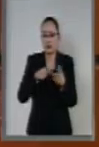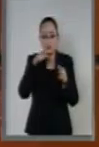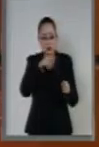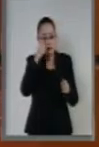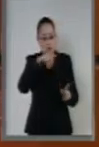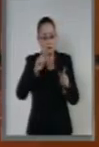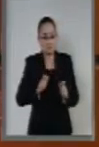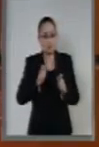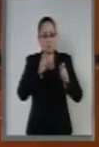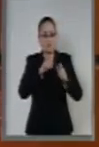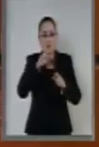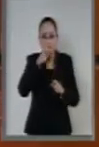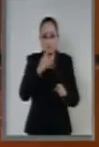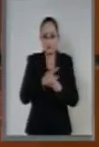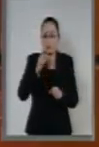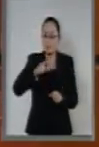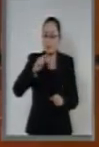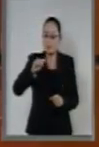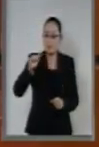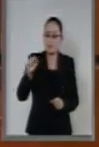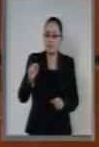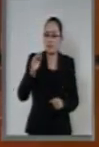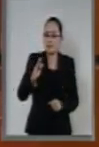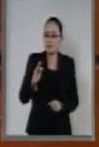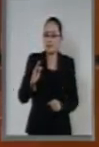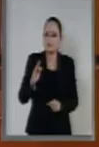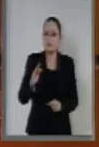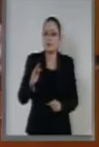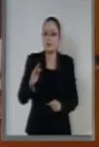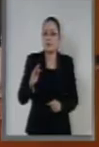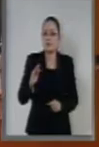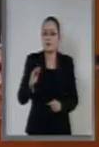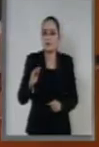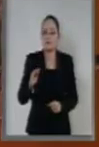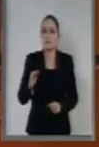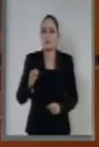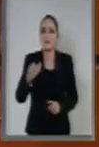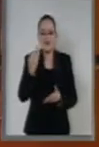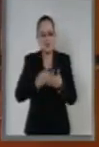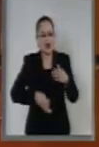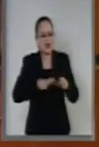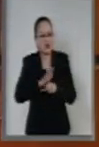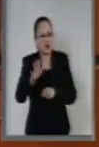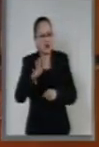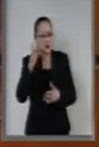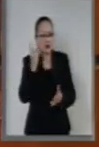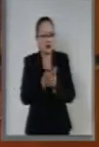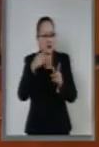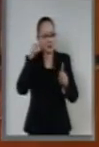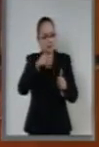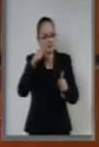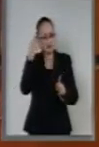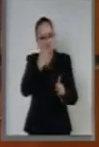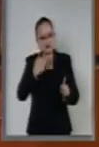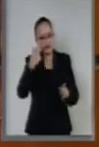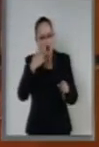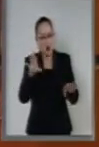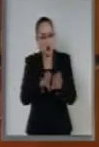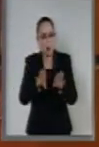facultades a la auditoría es que no sólo evaluará cómo se